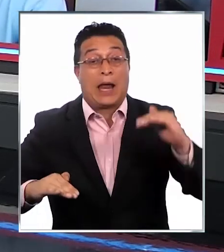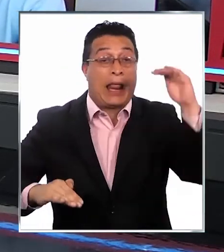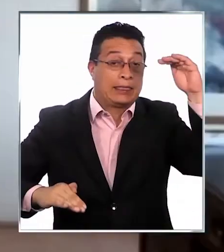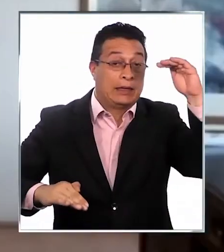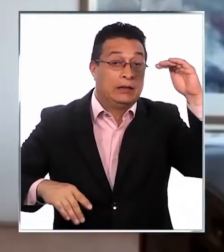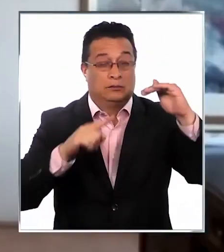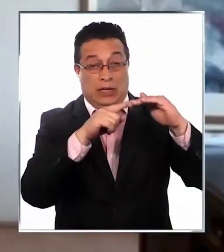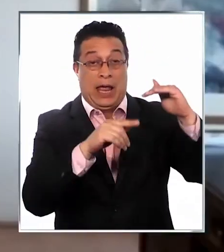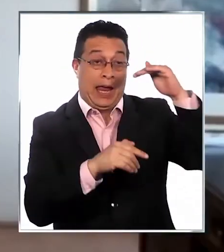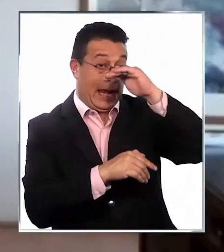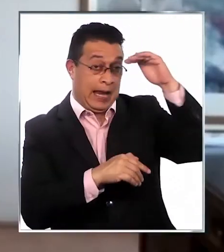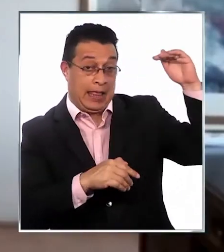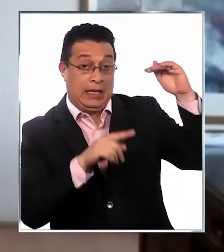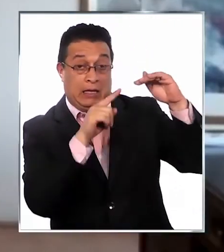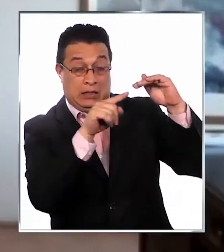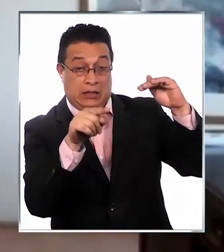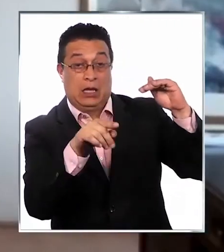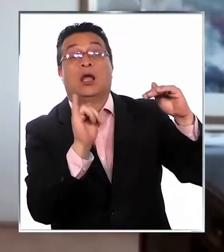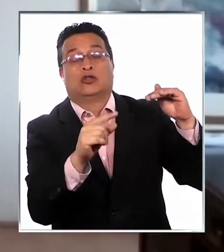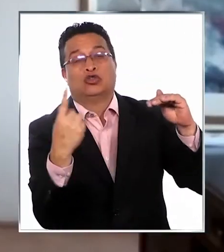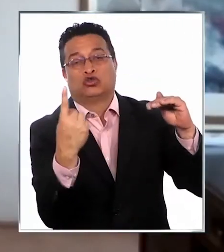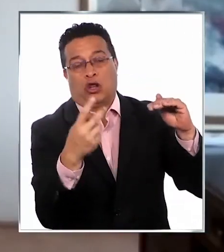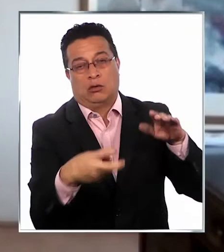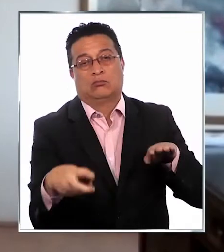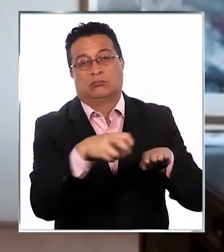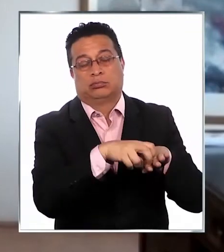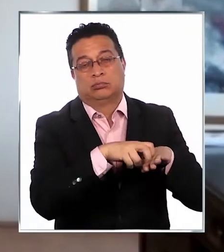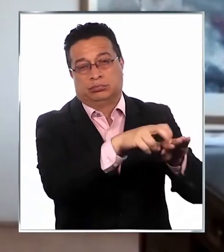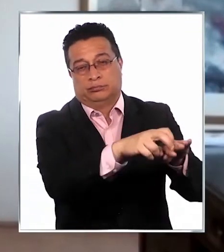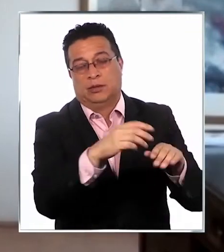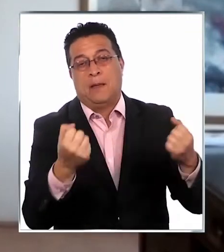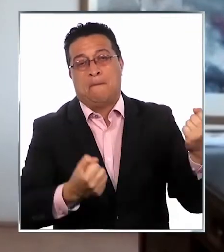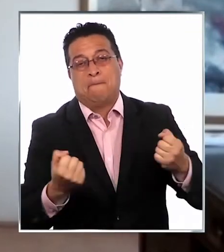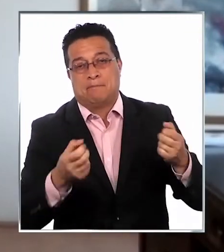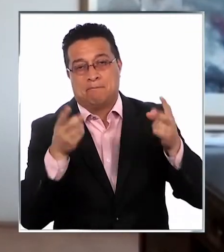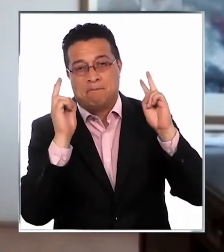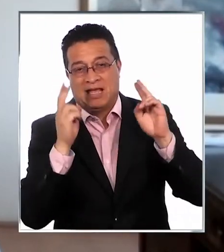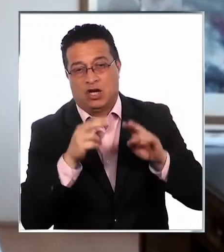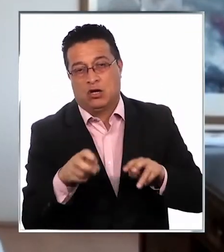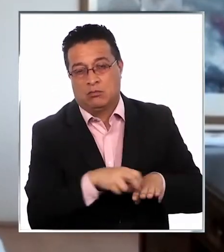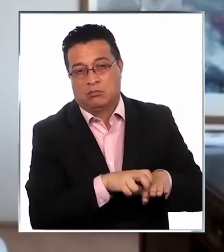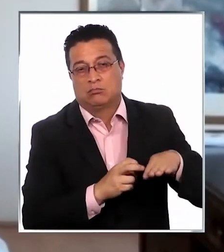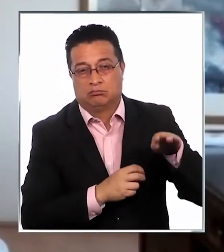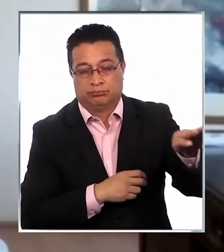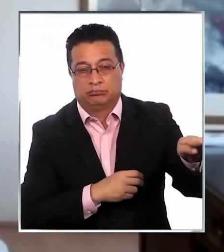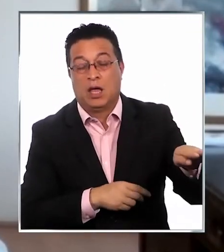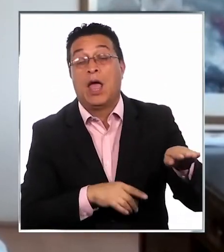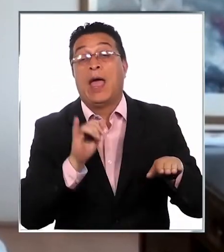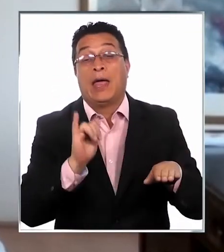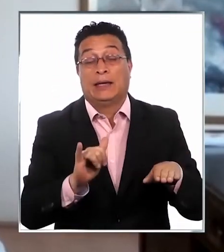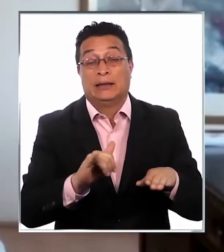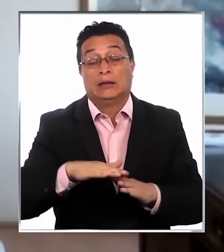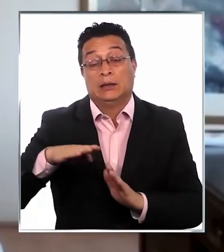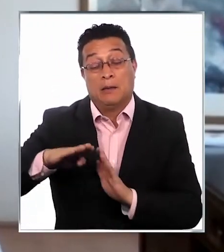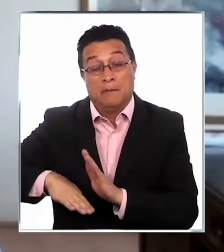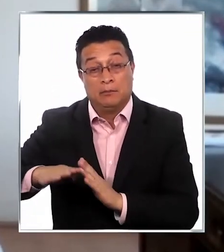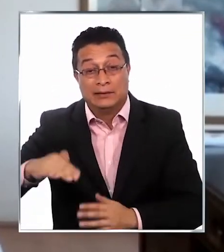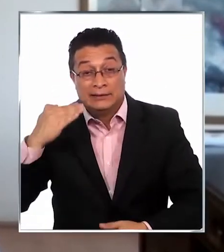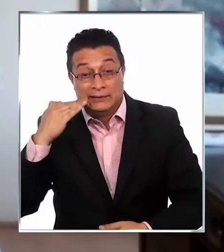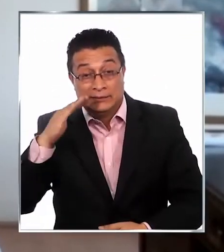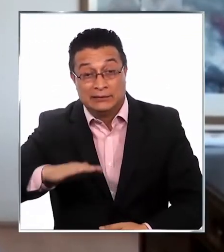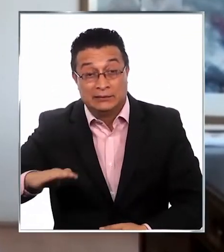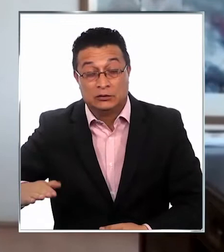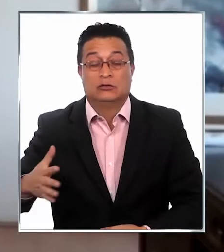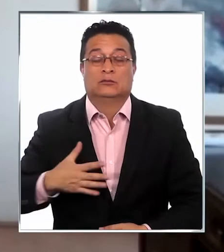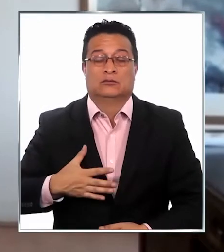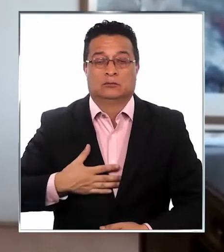Los más grandes en general se van por su propia cuenta en el transporte público y los más pequeños